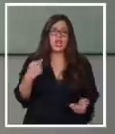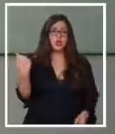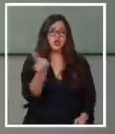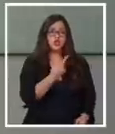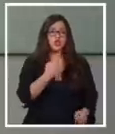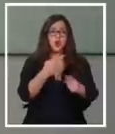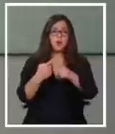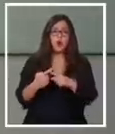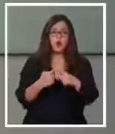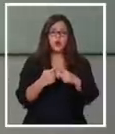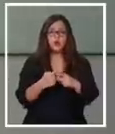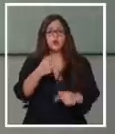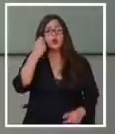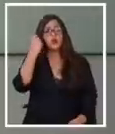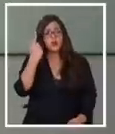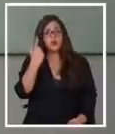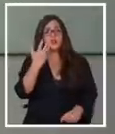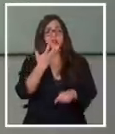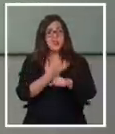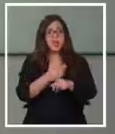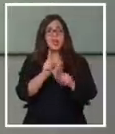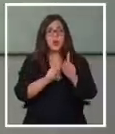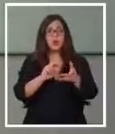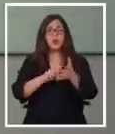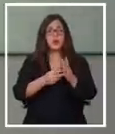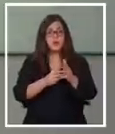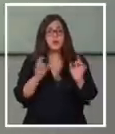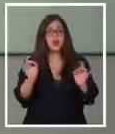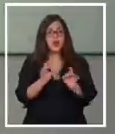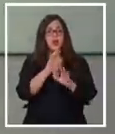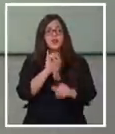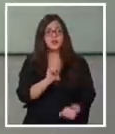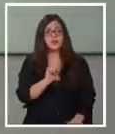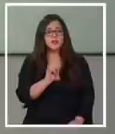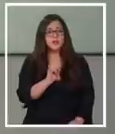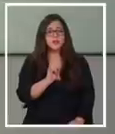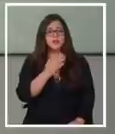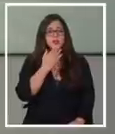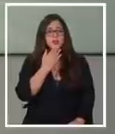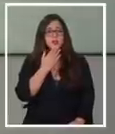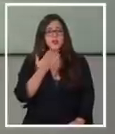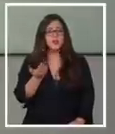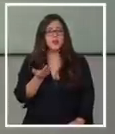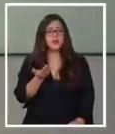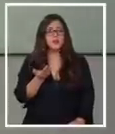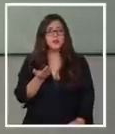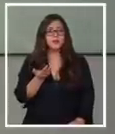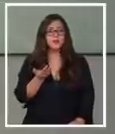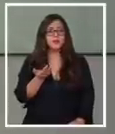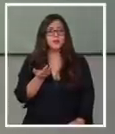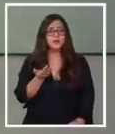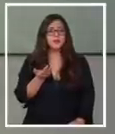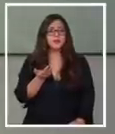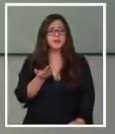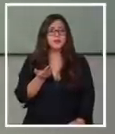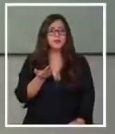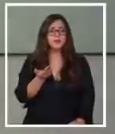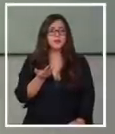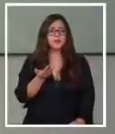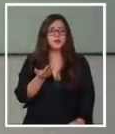entendamos que tenemos fracturas que son graves tenemos dolores que de